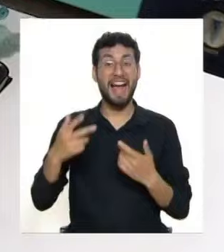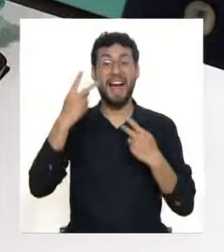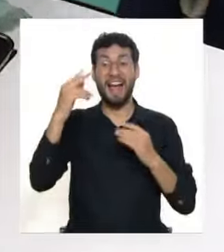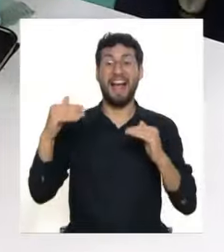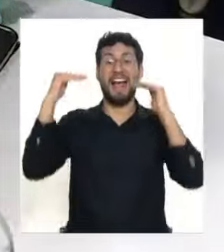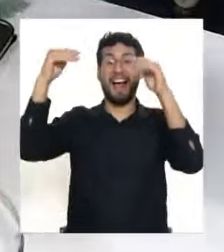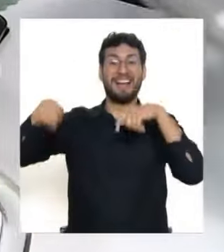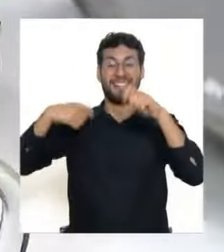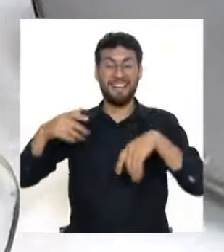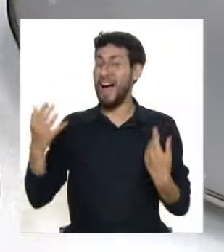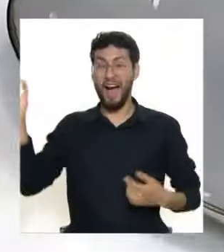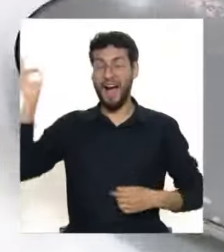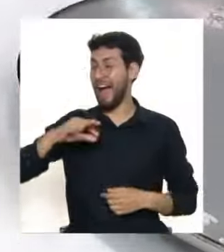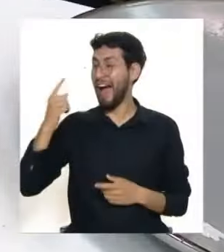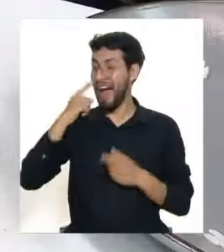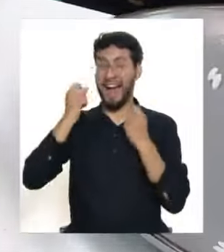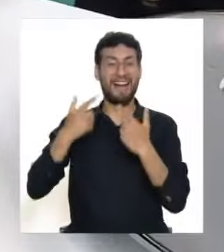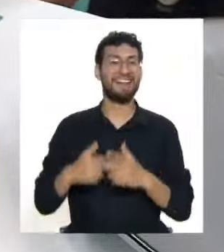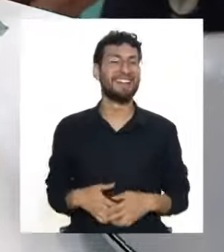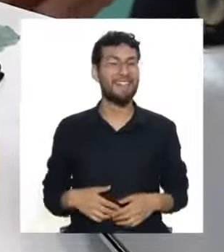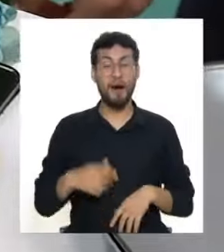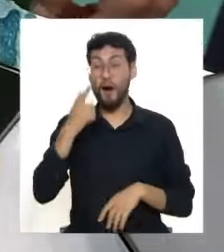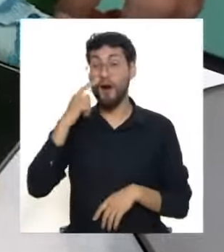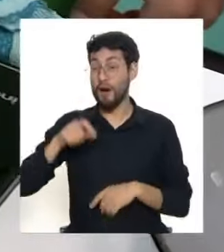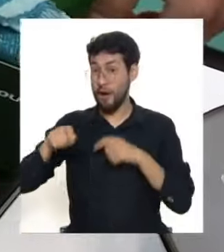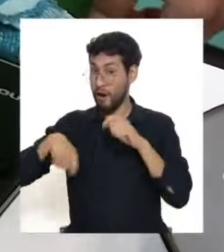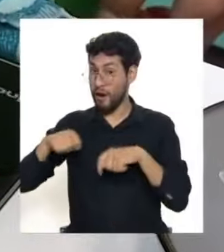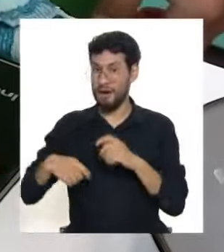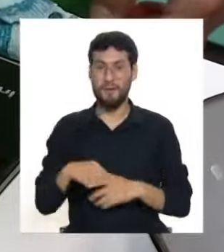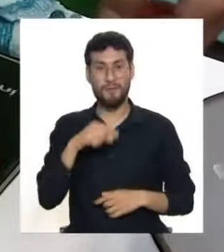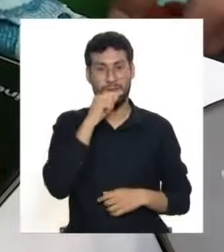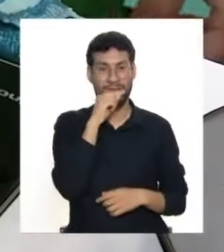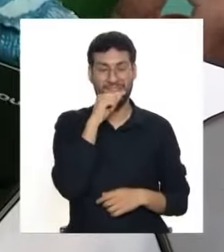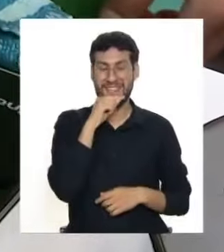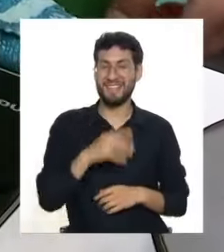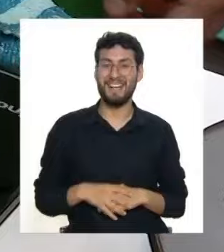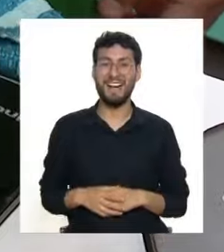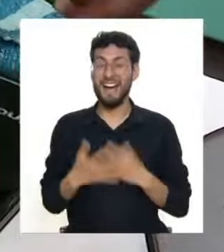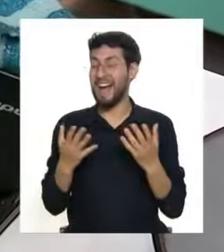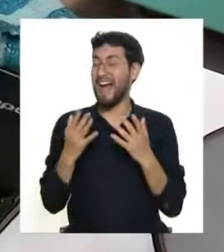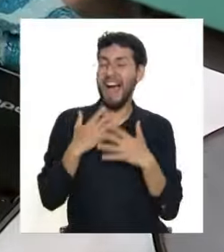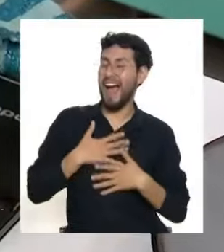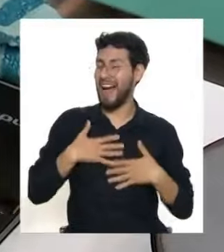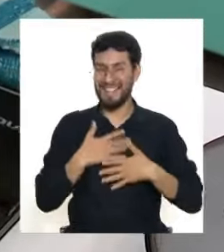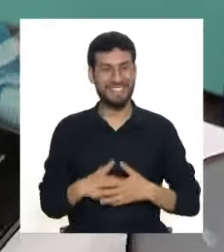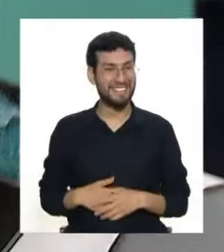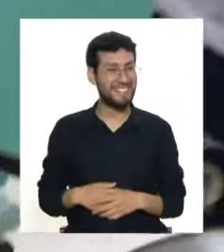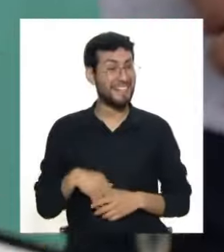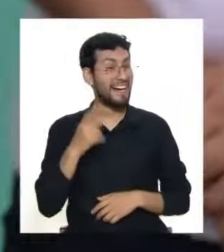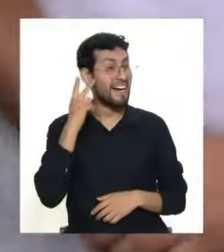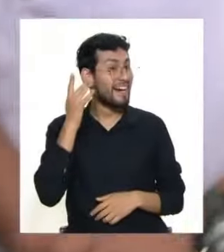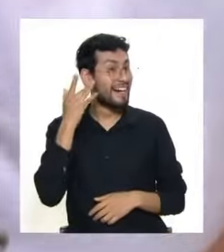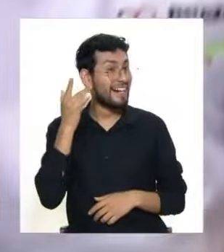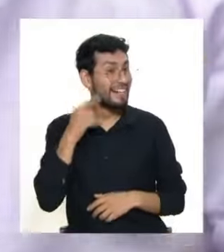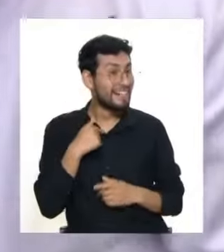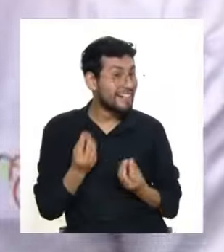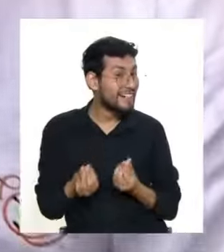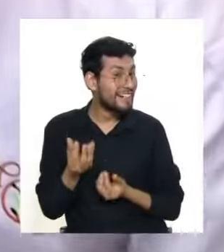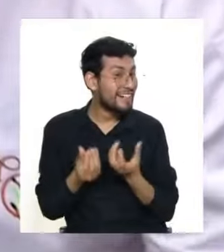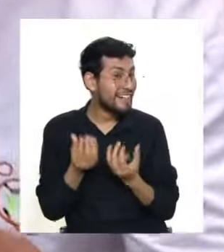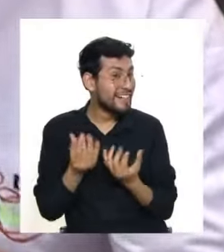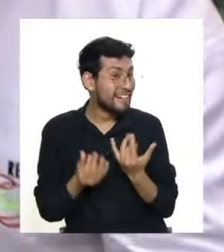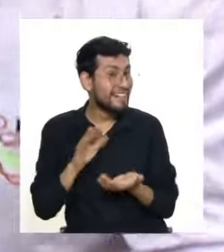cocina nunca cuando, antes visto. Dicen que cuando un hombre cocina, las chicas están deleitadas. Escuchen cómo suena. Eso es lo que queremos. Ahí que